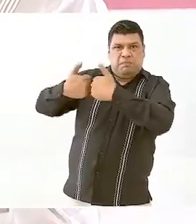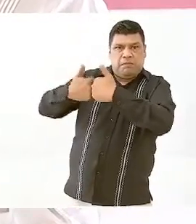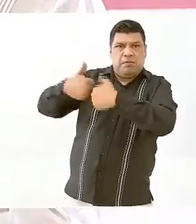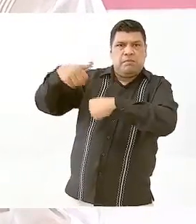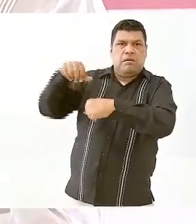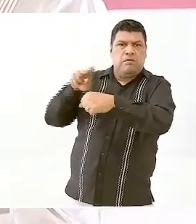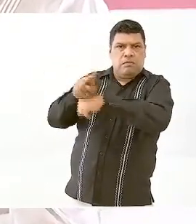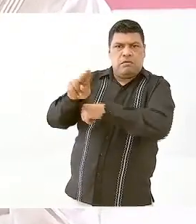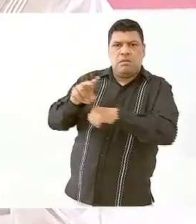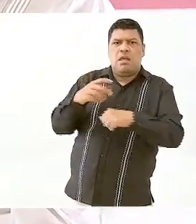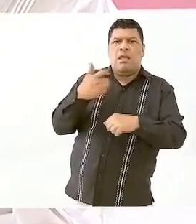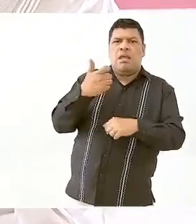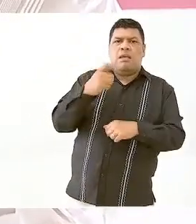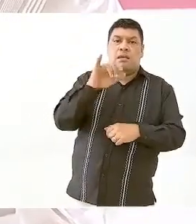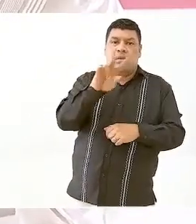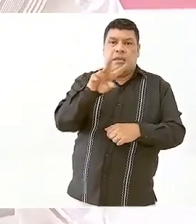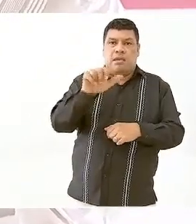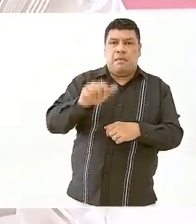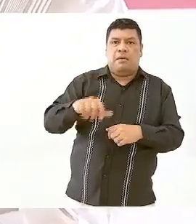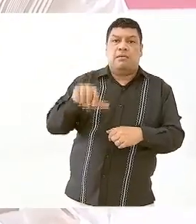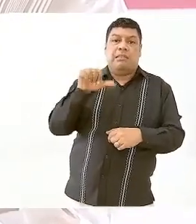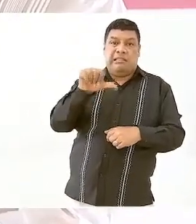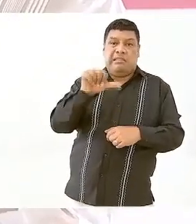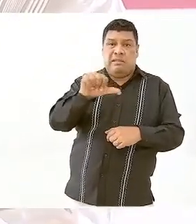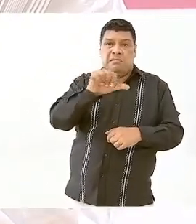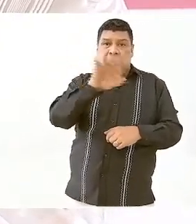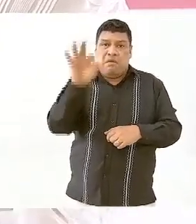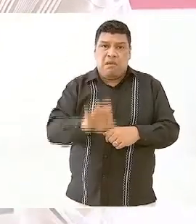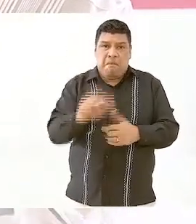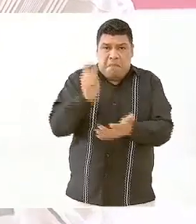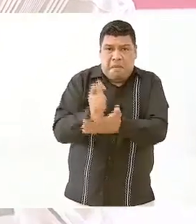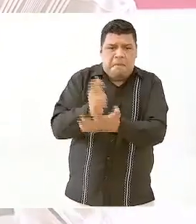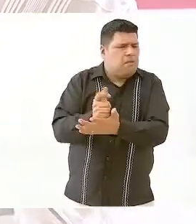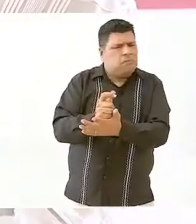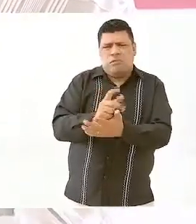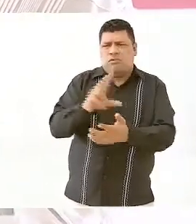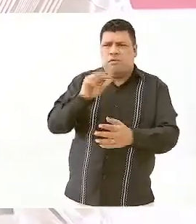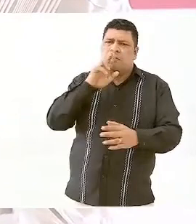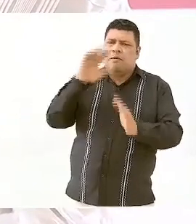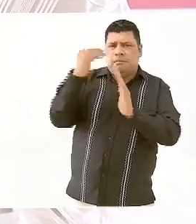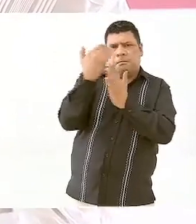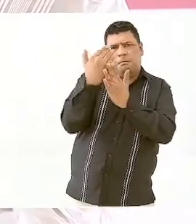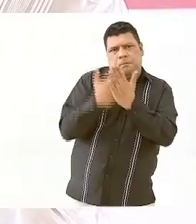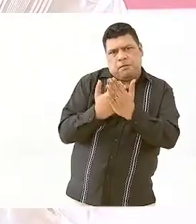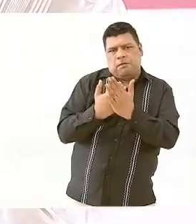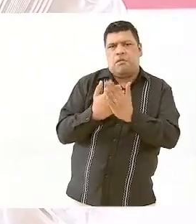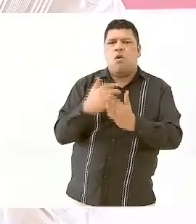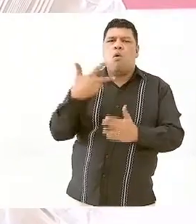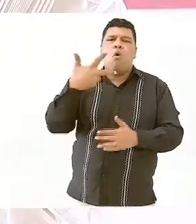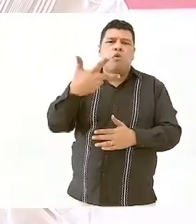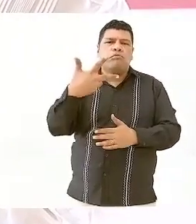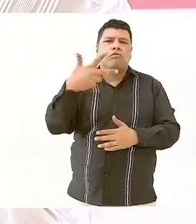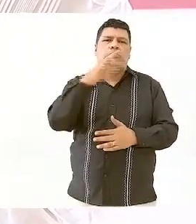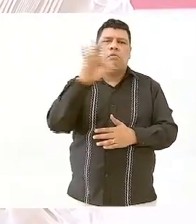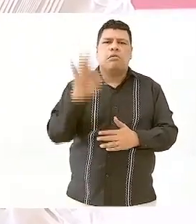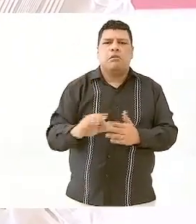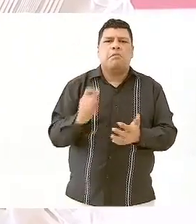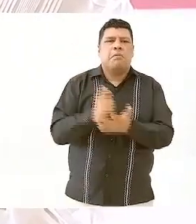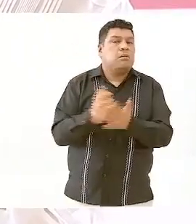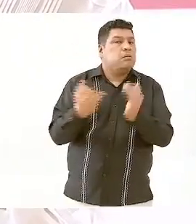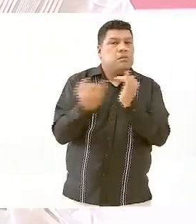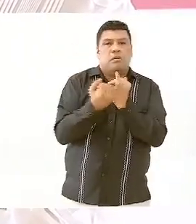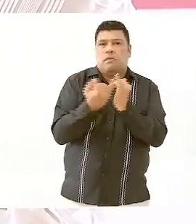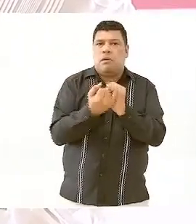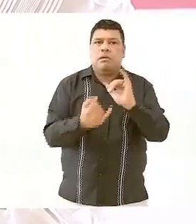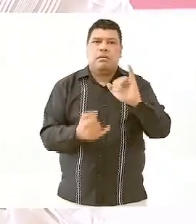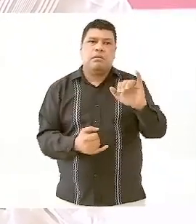a la mitad, que en vez de pagar 16%, paguen el 8%, y lo mismo el impuesto sobre la